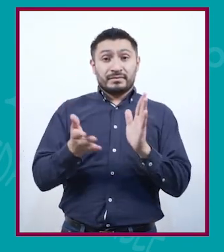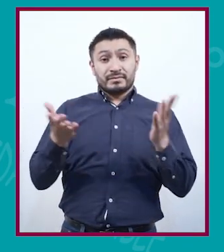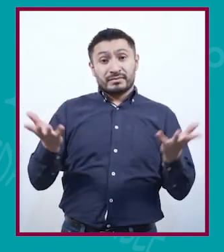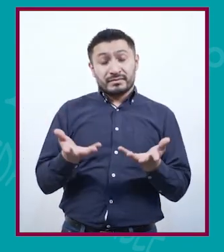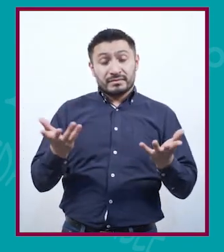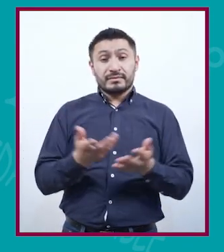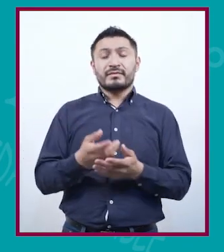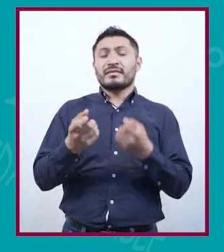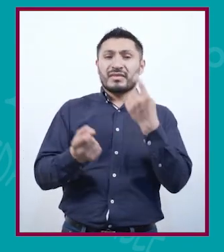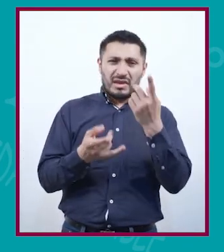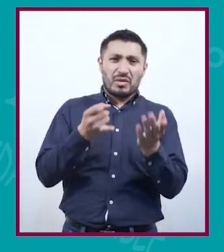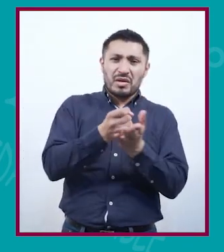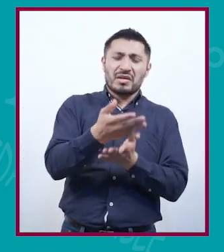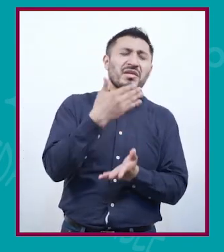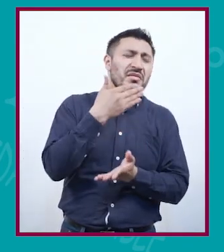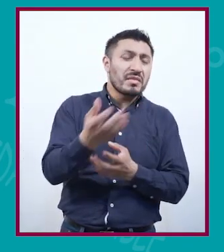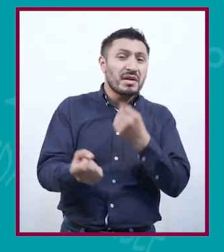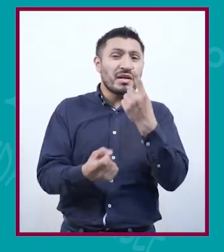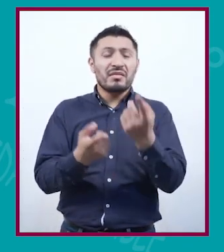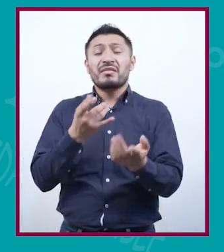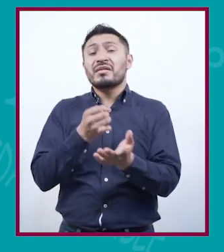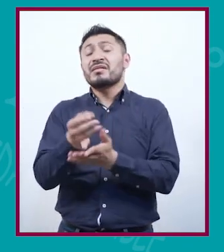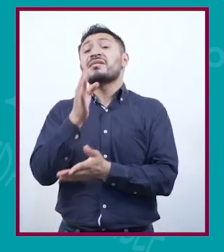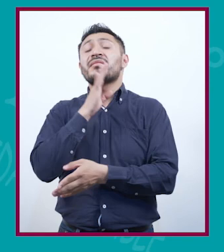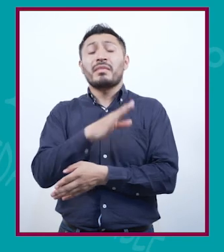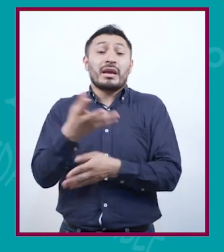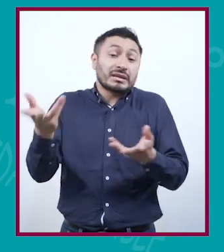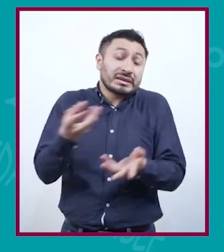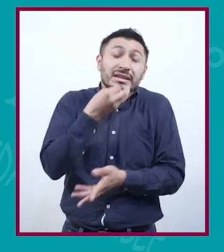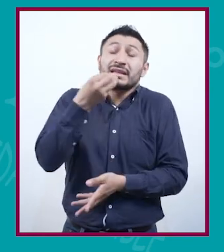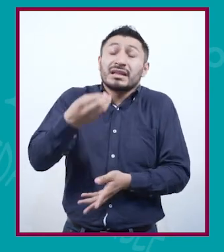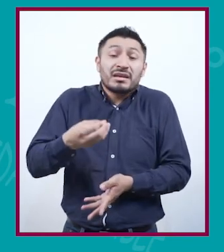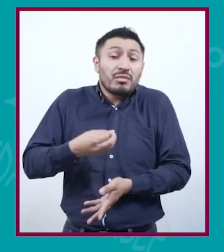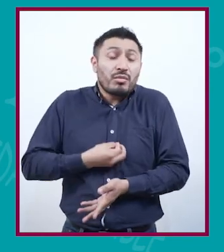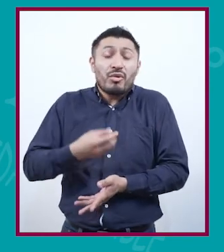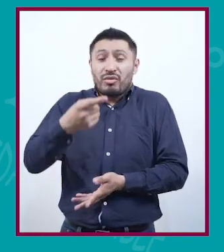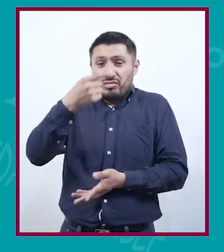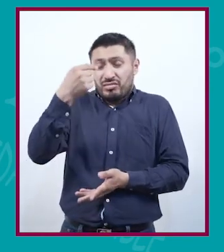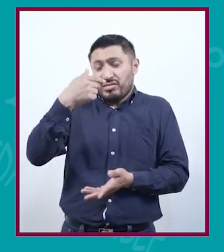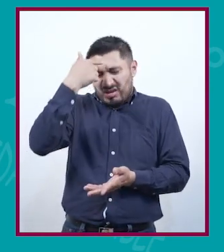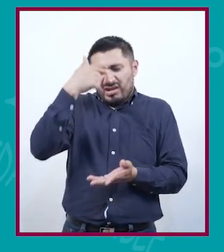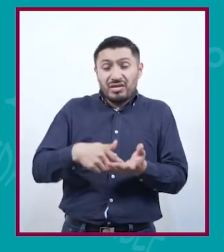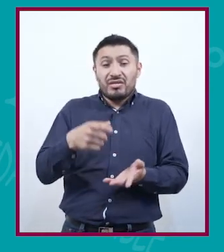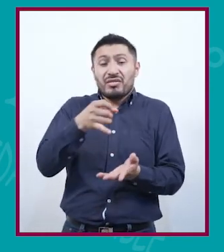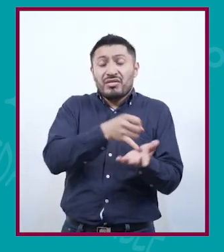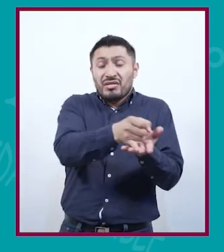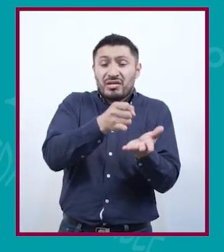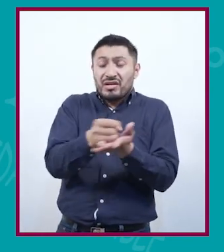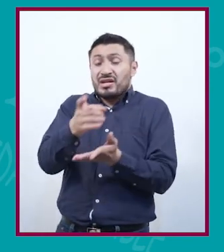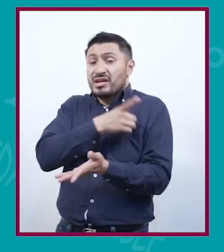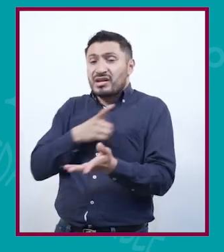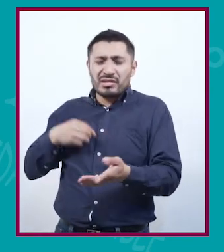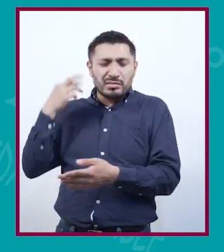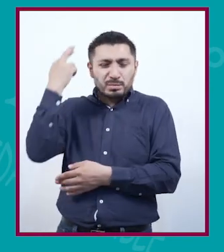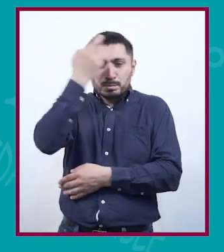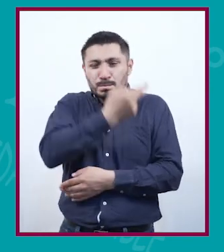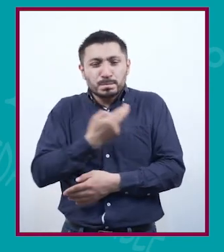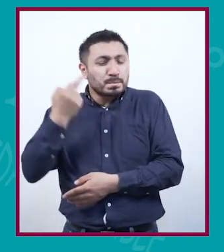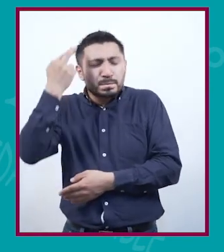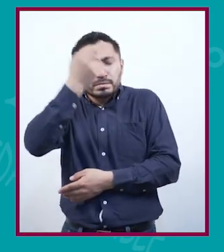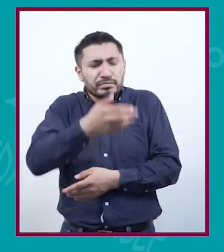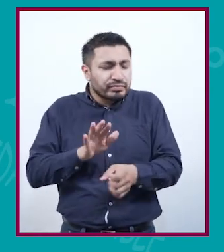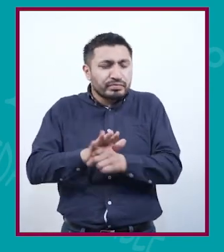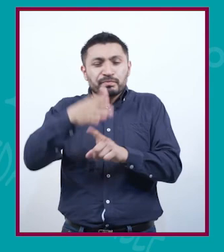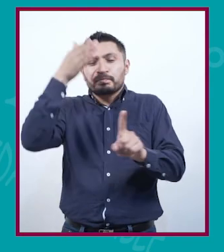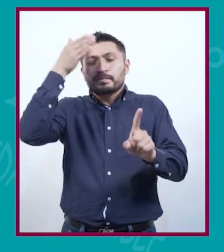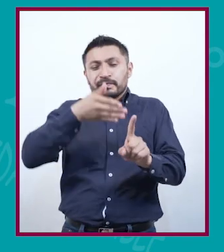a otro. Entonces hay decisiones acertadas y otras que no lo son. Y esas decisiones yo creo que deben ser analizadas en sus